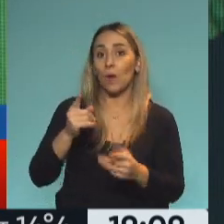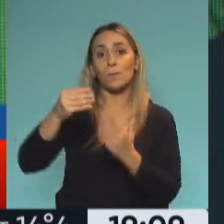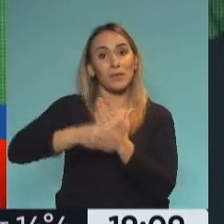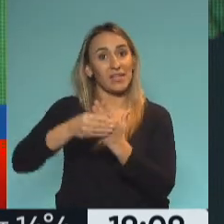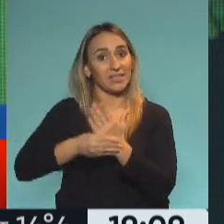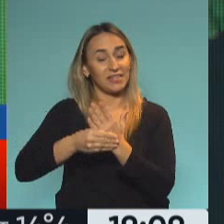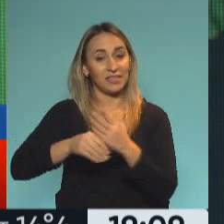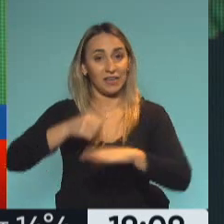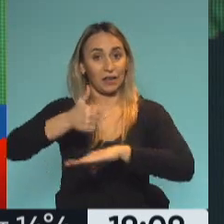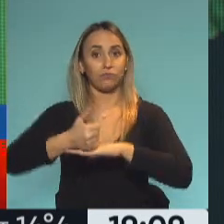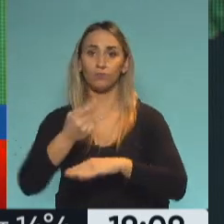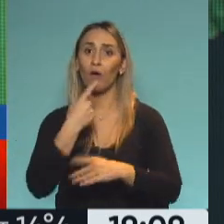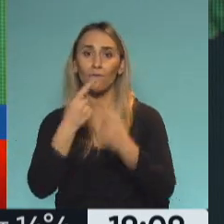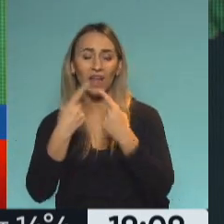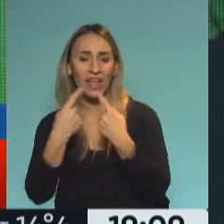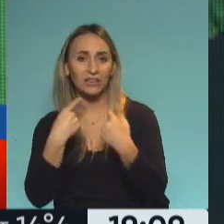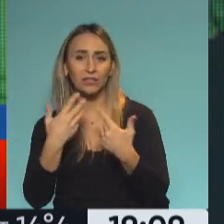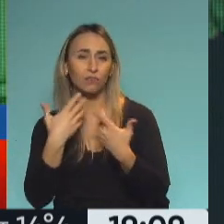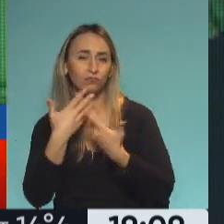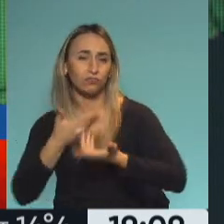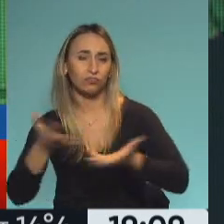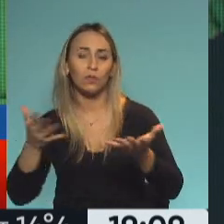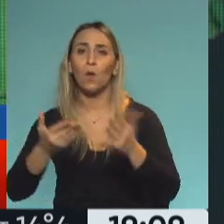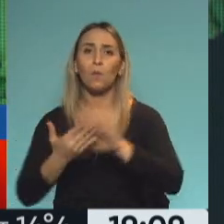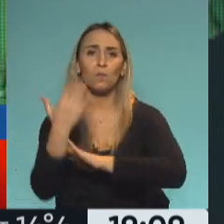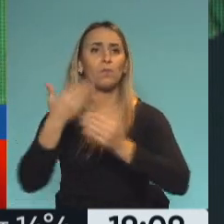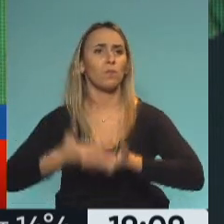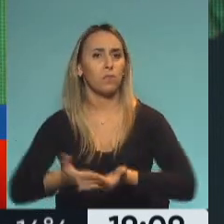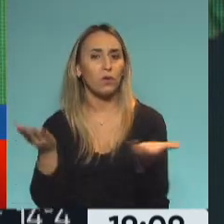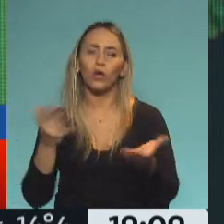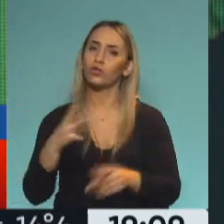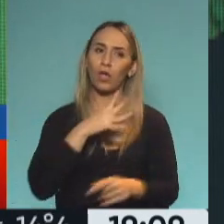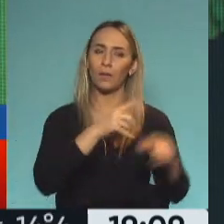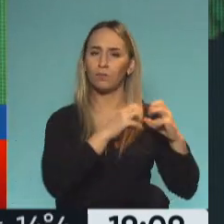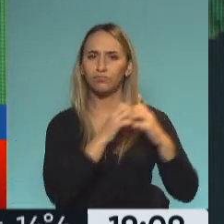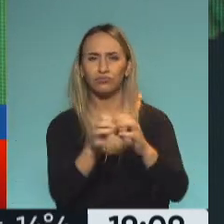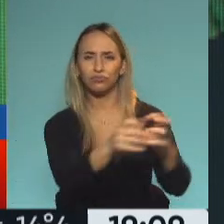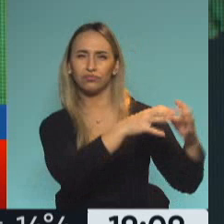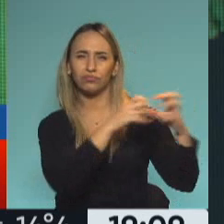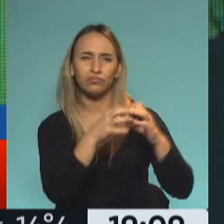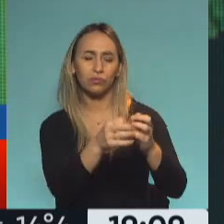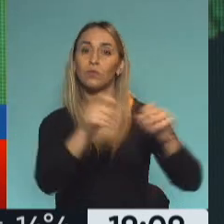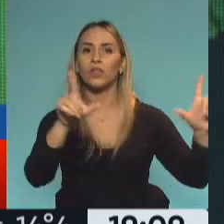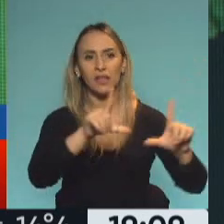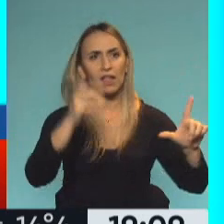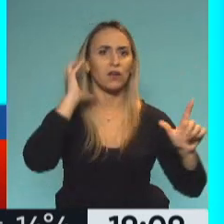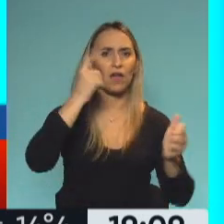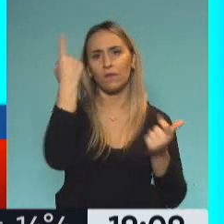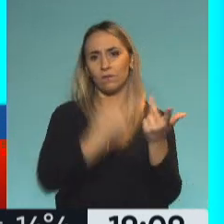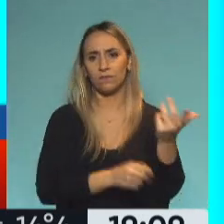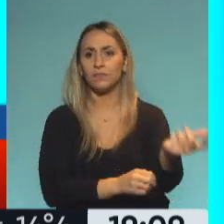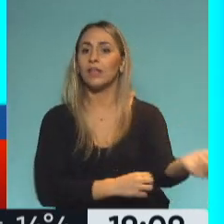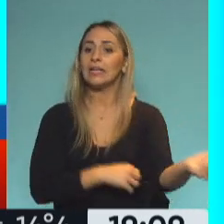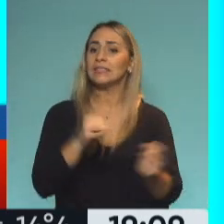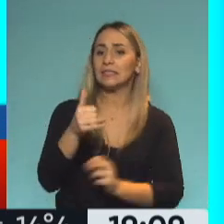ministra se hiciera pública y la carta se hiciera pública, todavía prevalecía todo aquello que se había dicho en las últimas horas de ayer. Sí, la gente está